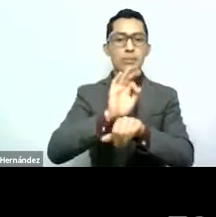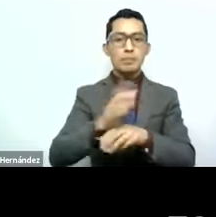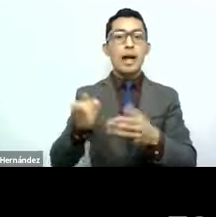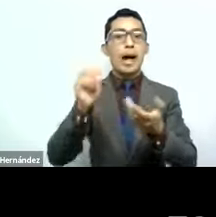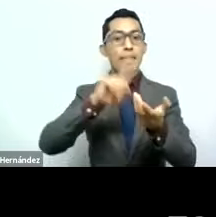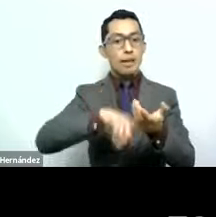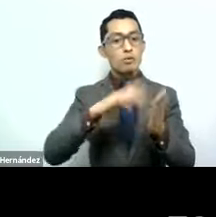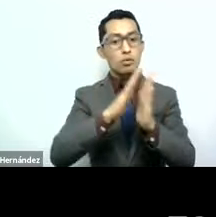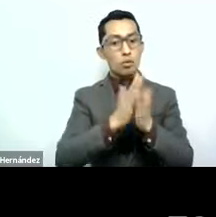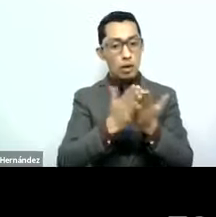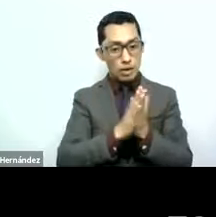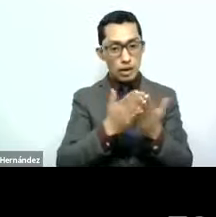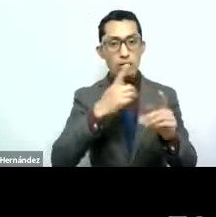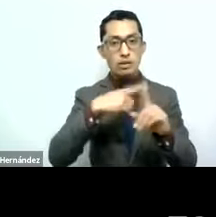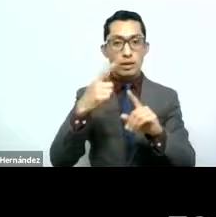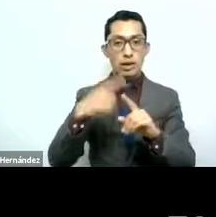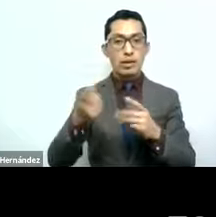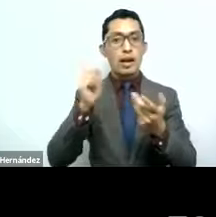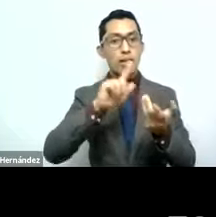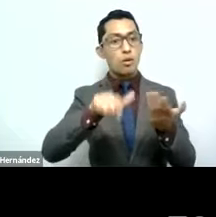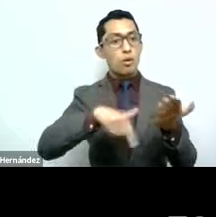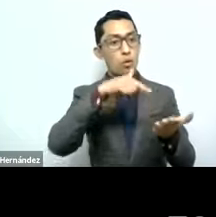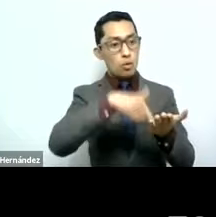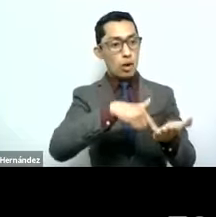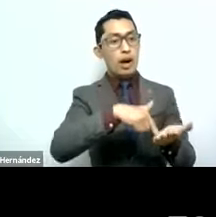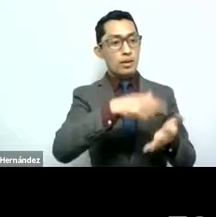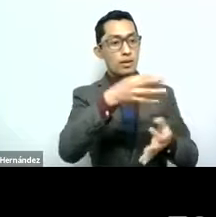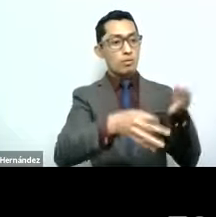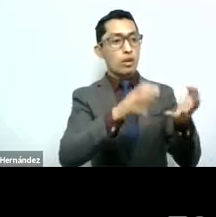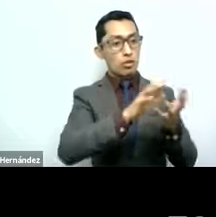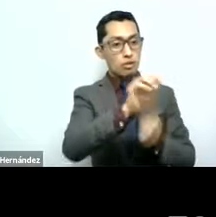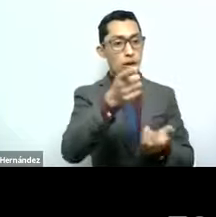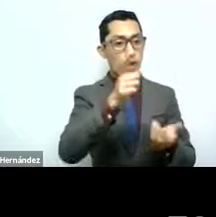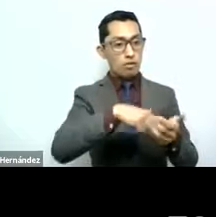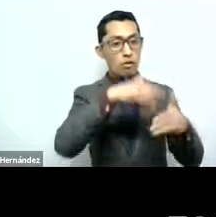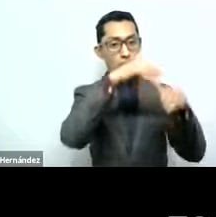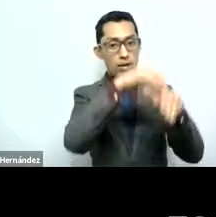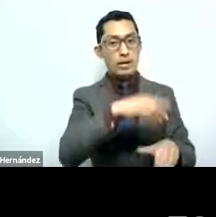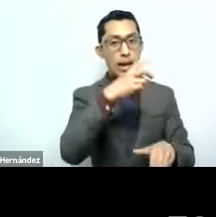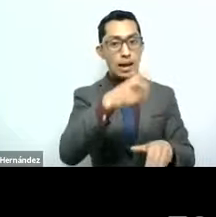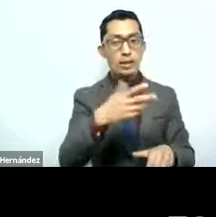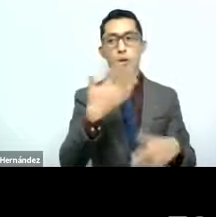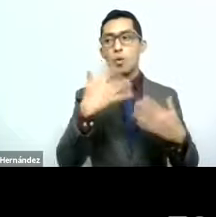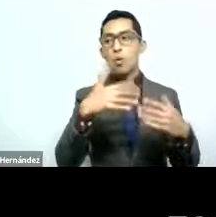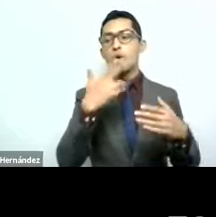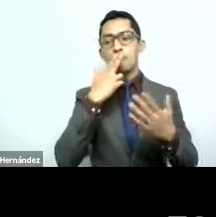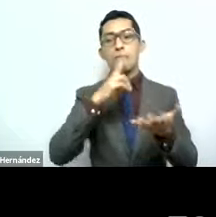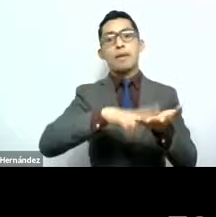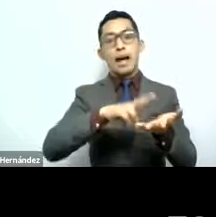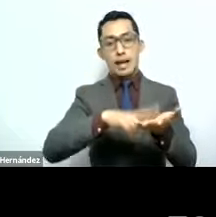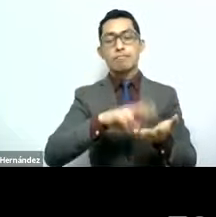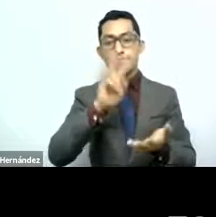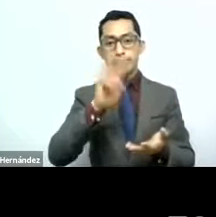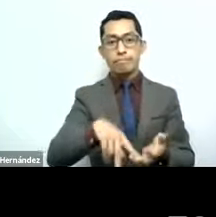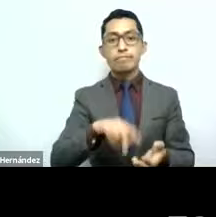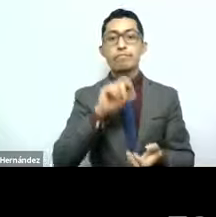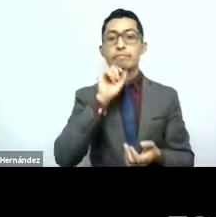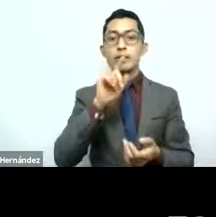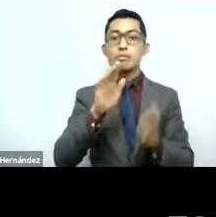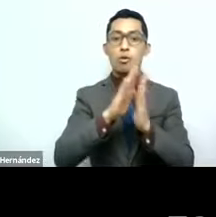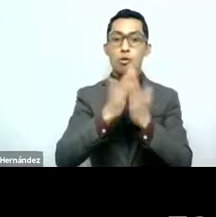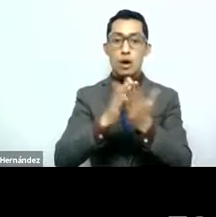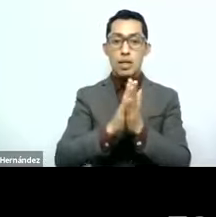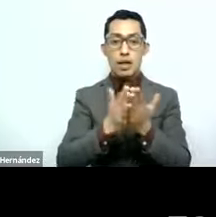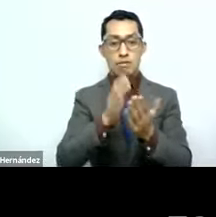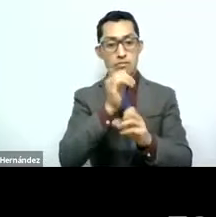doctrina y la jurisprudencia de un tribunal constitucional en esta materia me parece muy valioso. Y también el cuaderno, desde mi punto